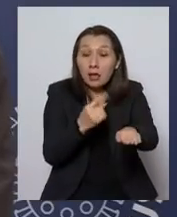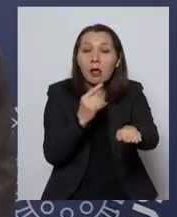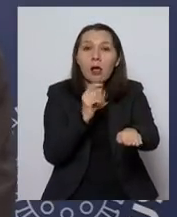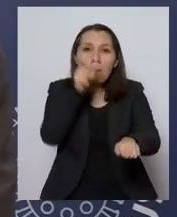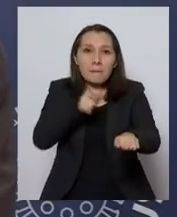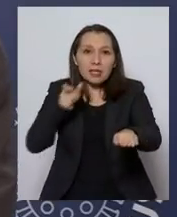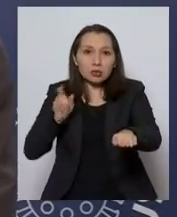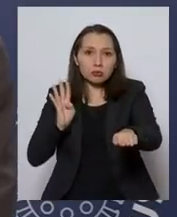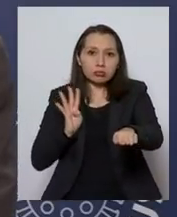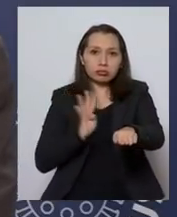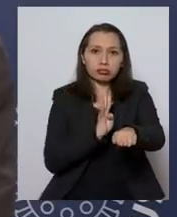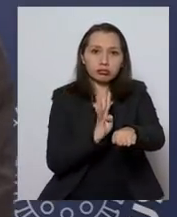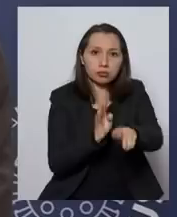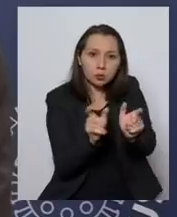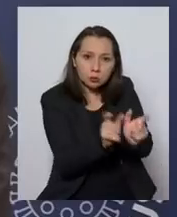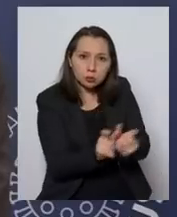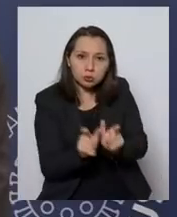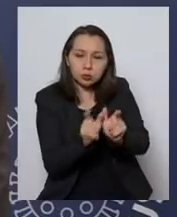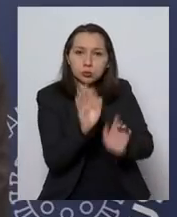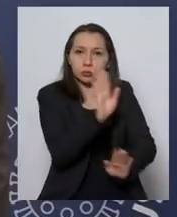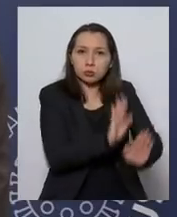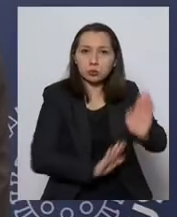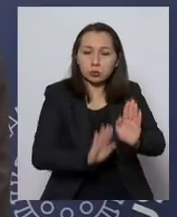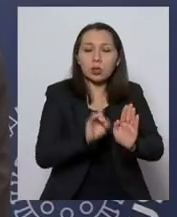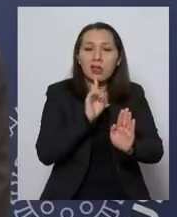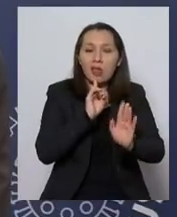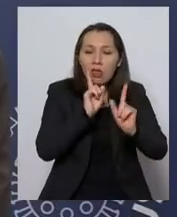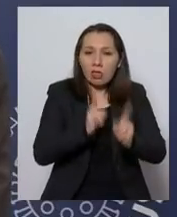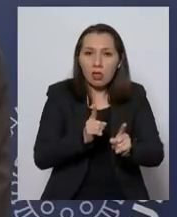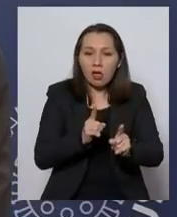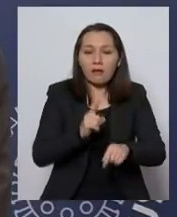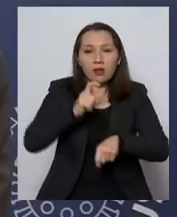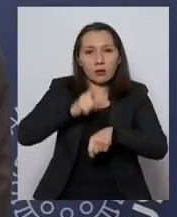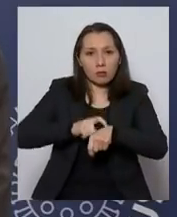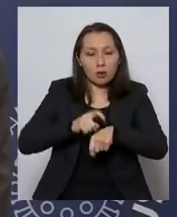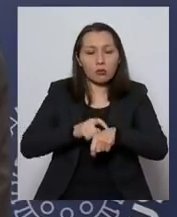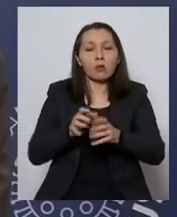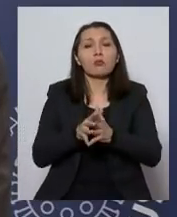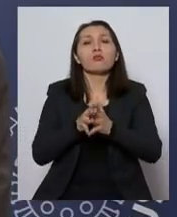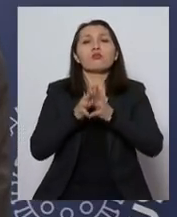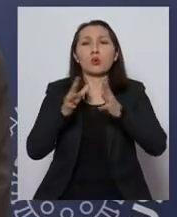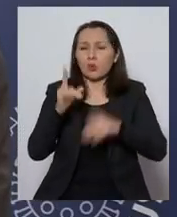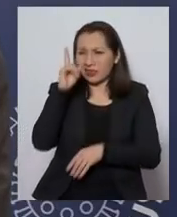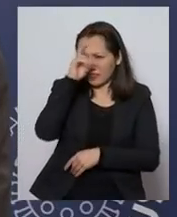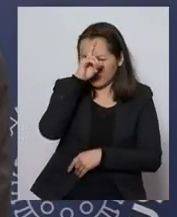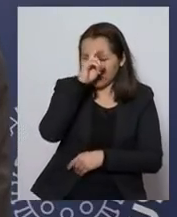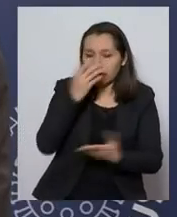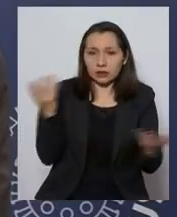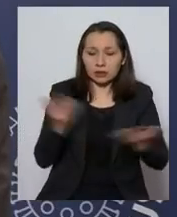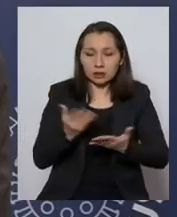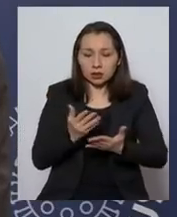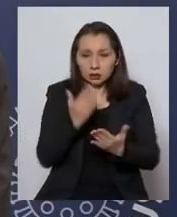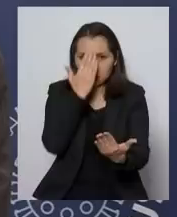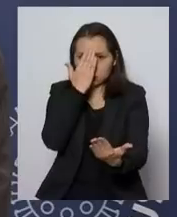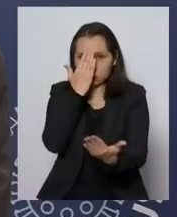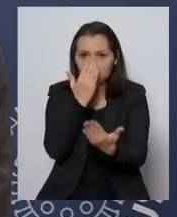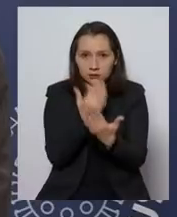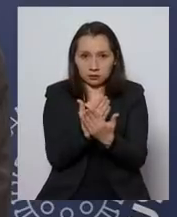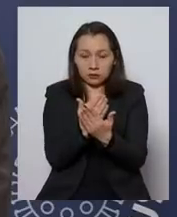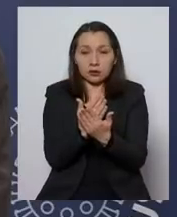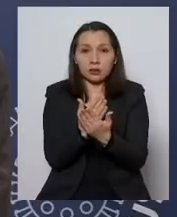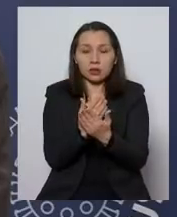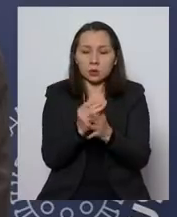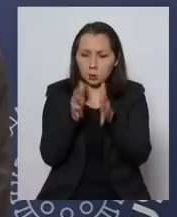de personas que están teniendo un momento muy duro al enfrentarse a